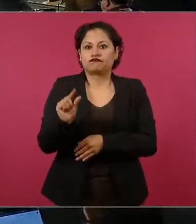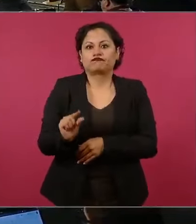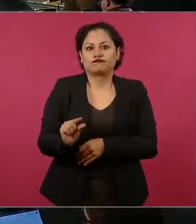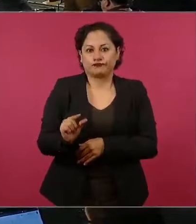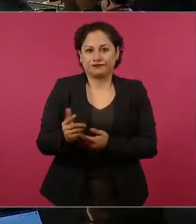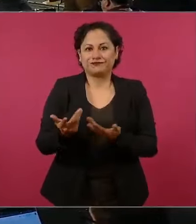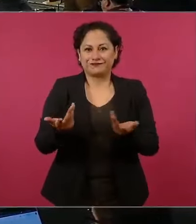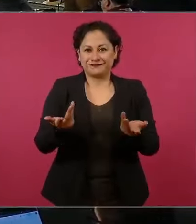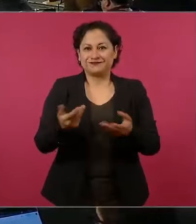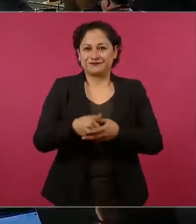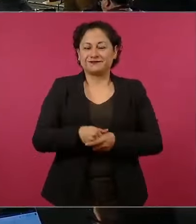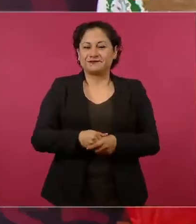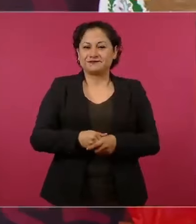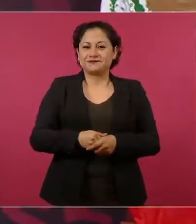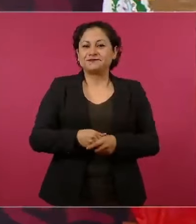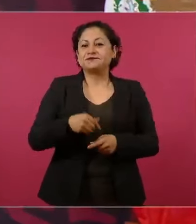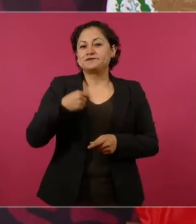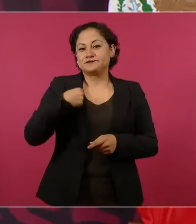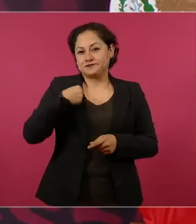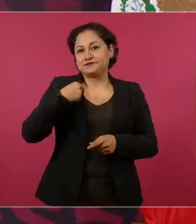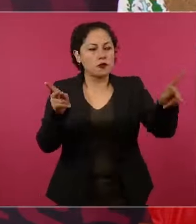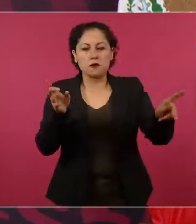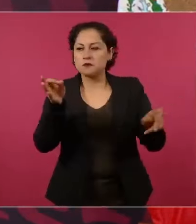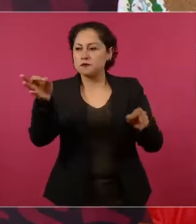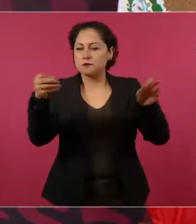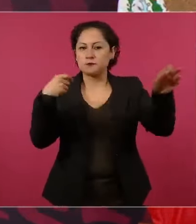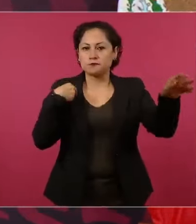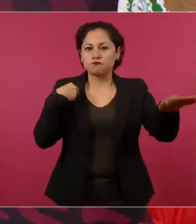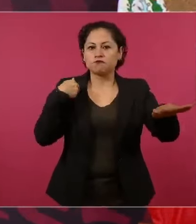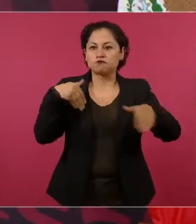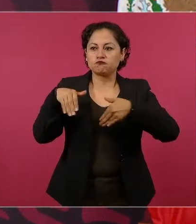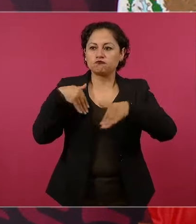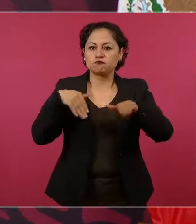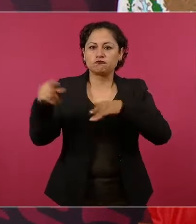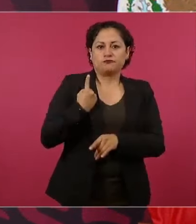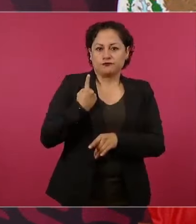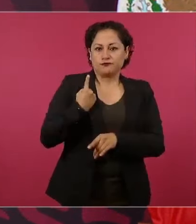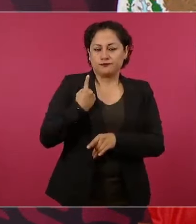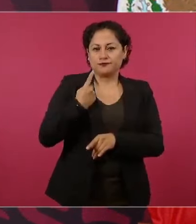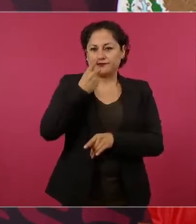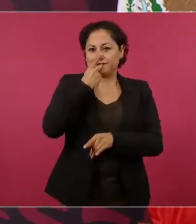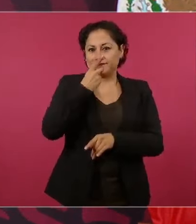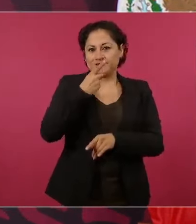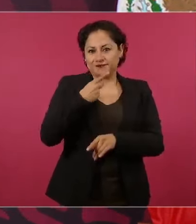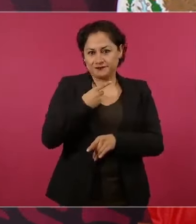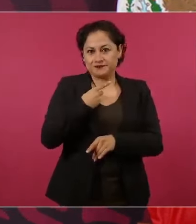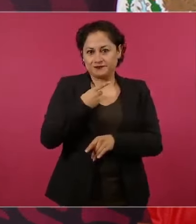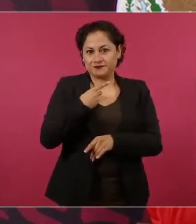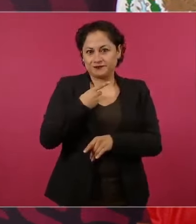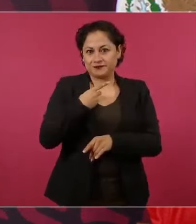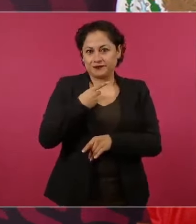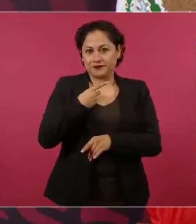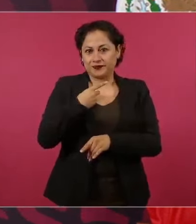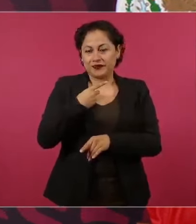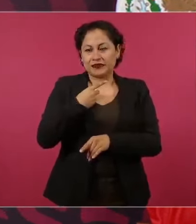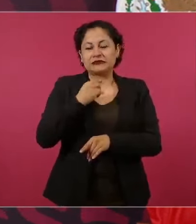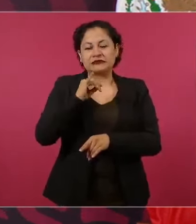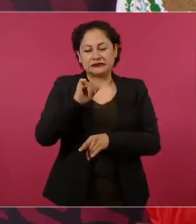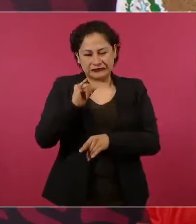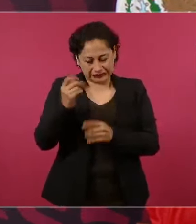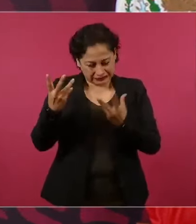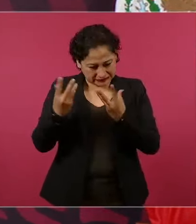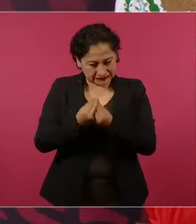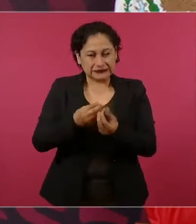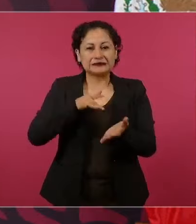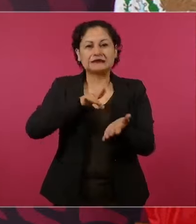voy a recorrer los pueblos, que están con nosotros, no le hace que el peso esté